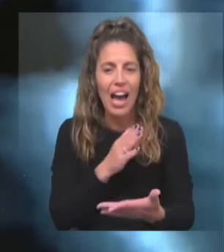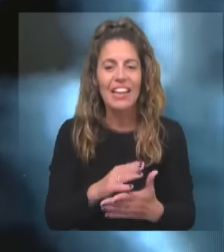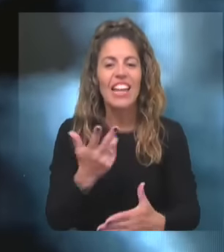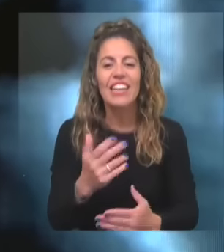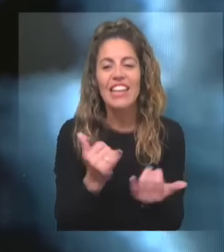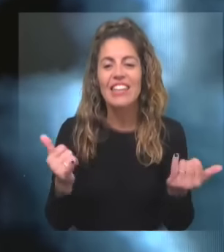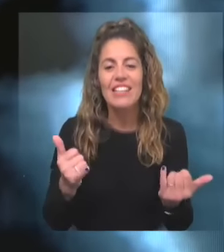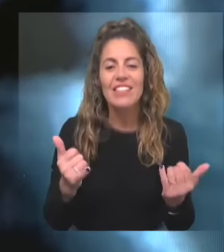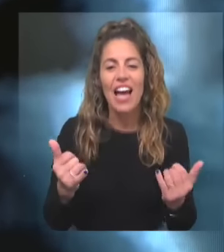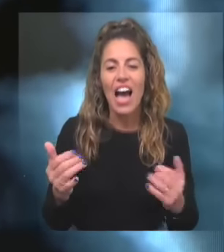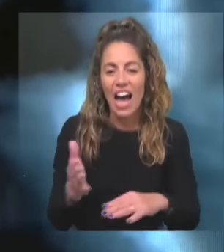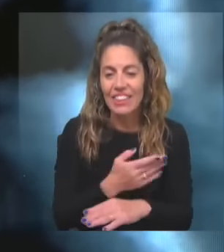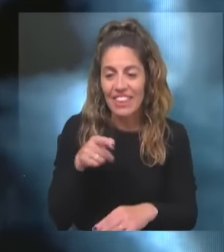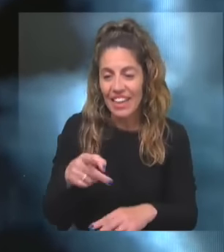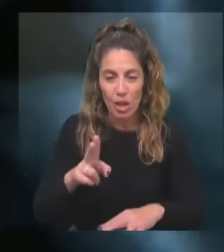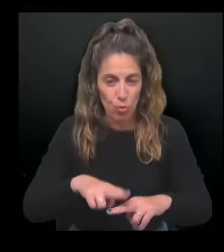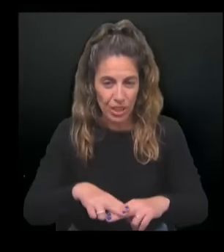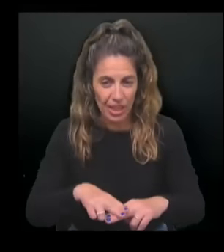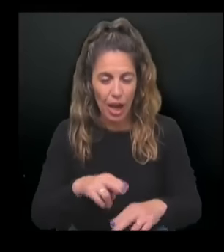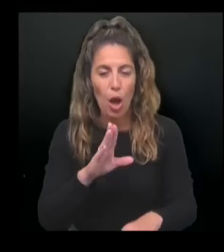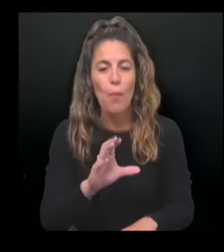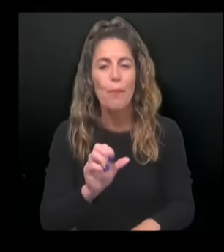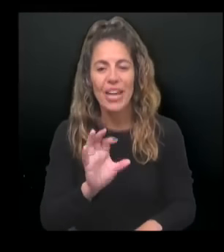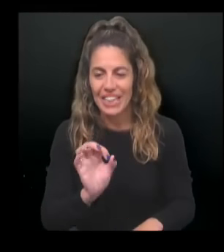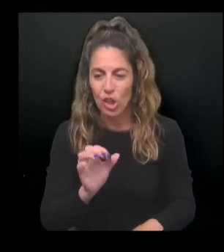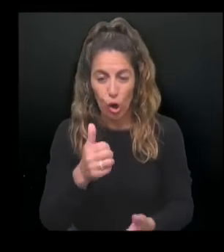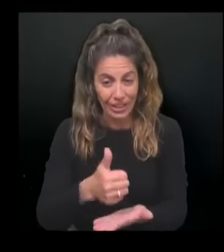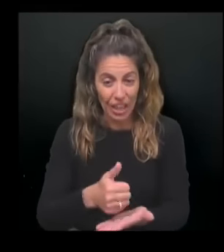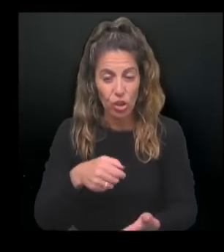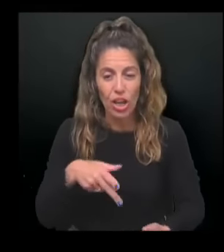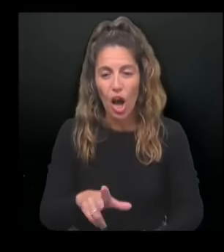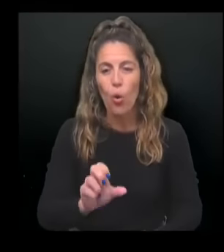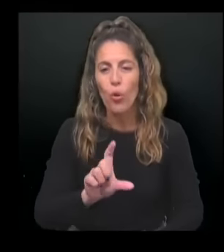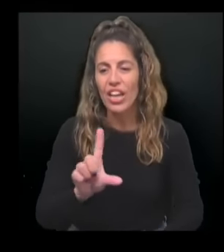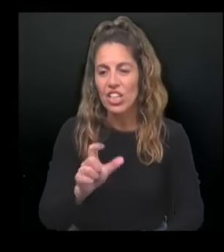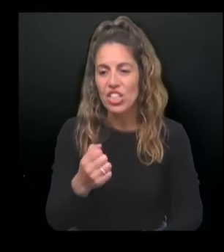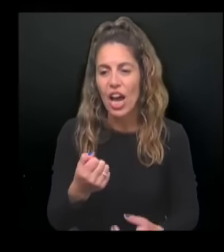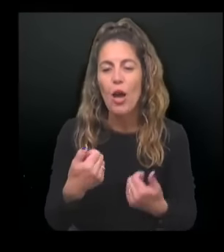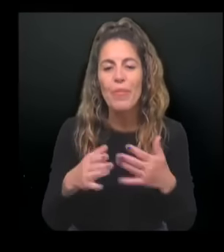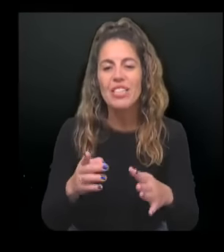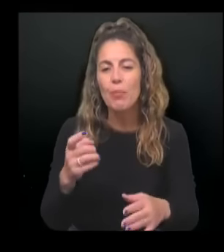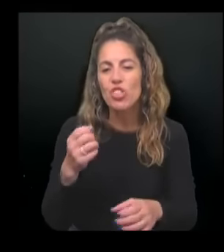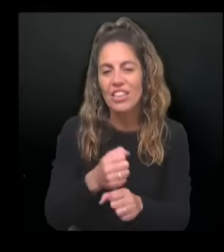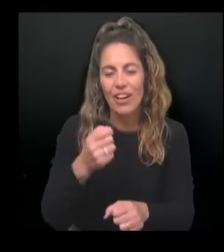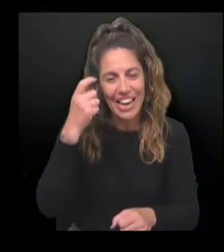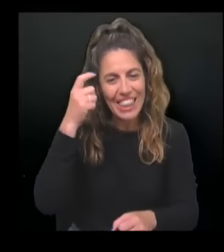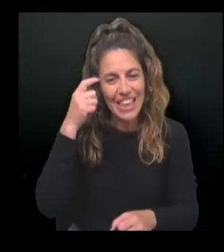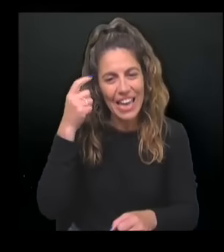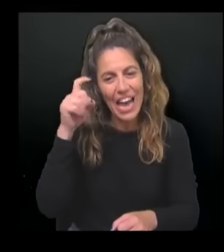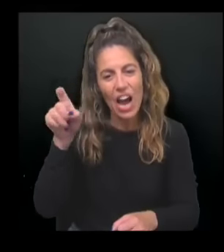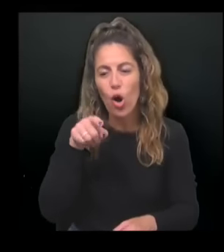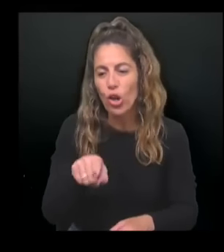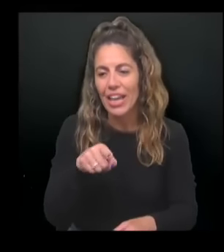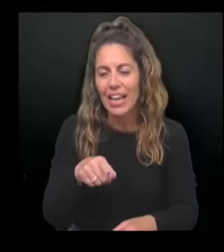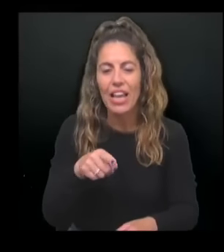fallecer. Perico, estando en la huella, fue que empezamos a trabajar la idea con él, con Gonzalo, con